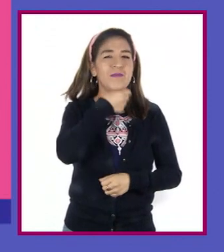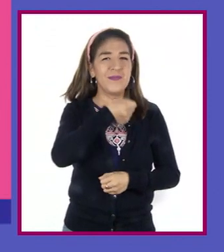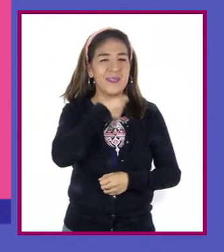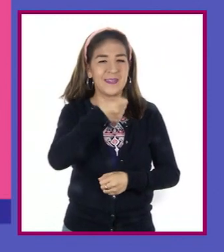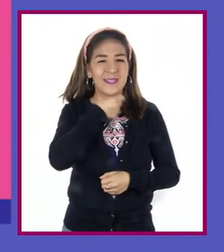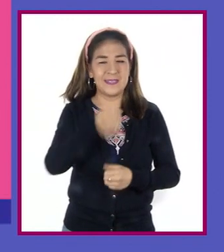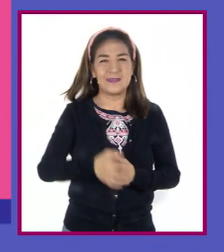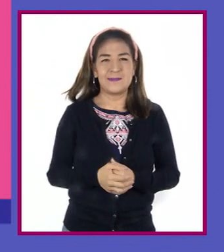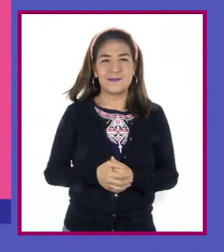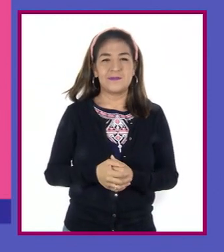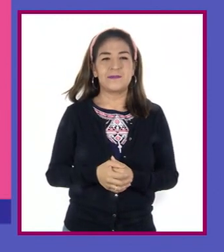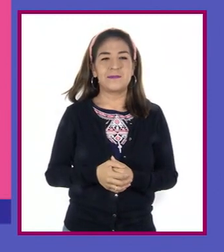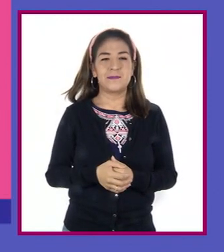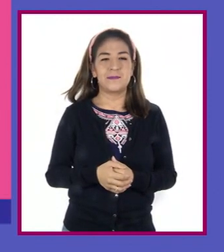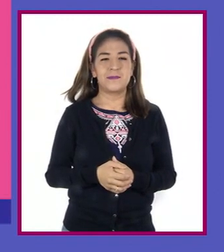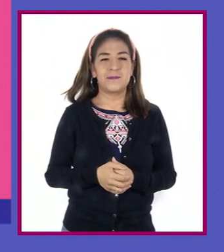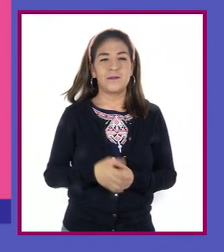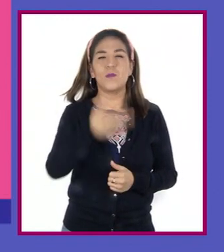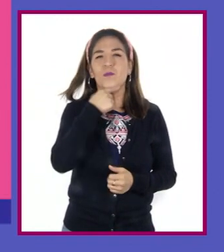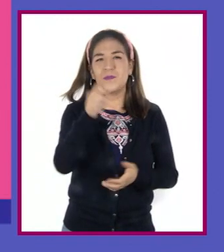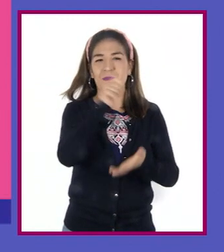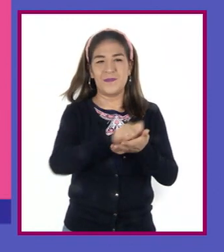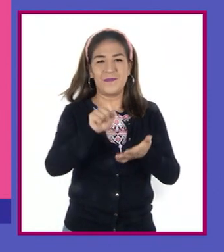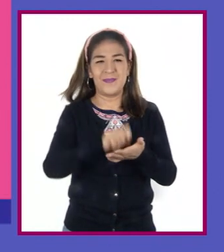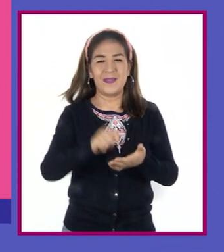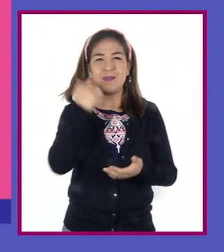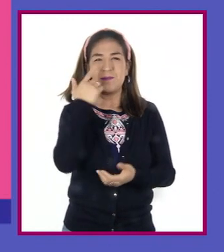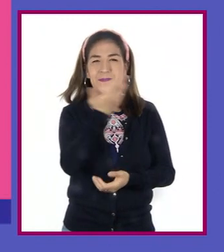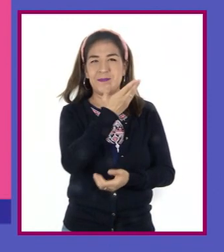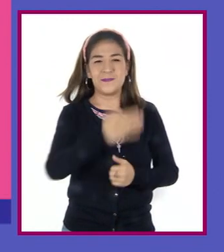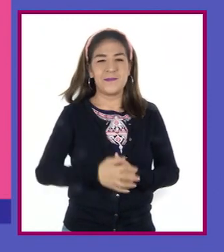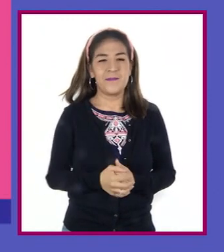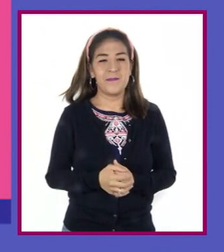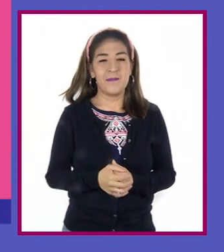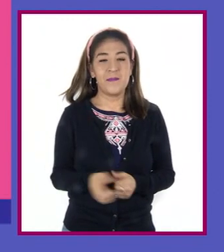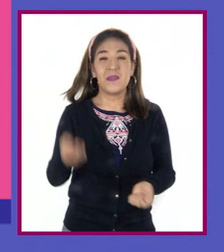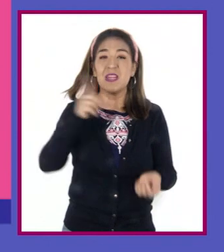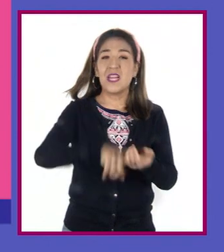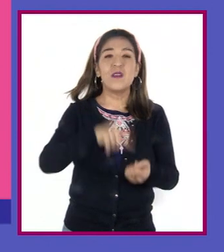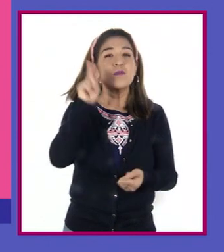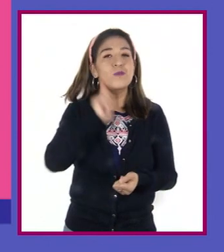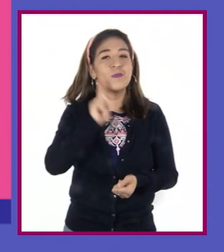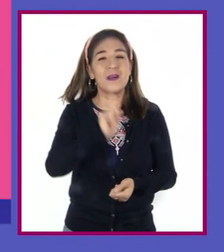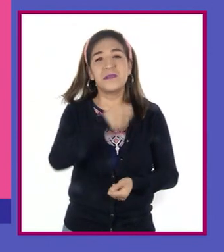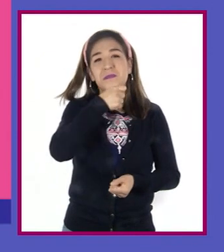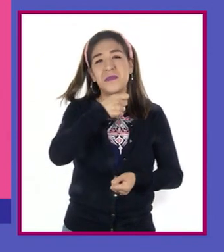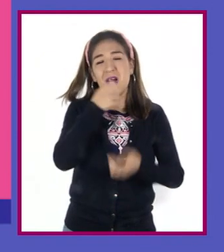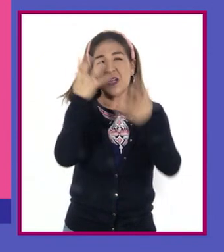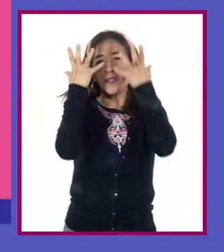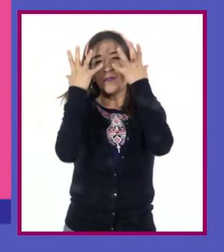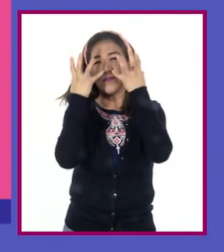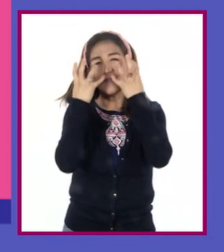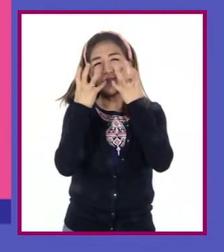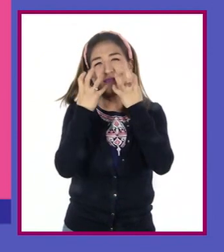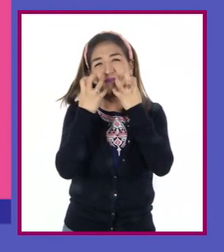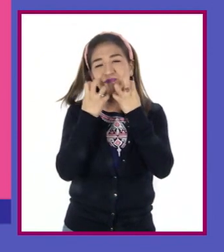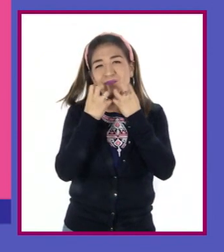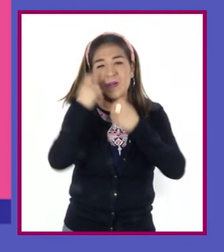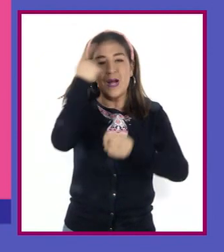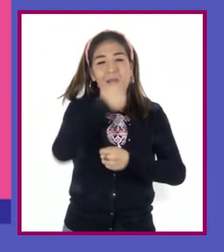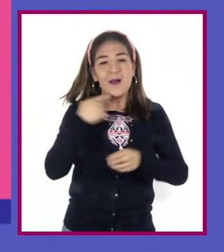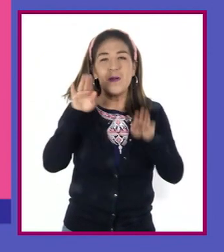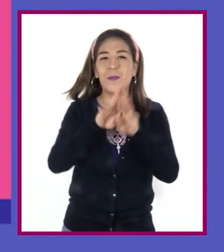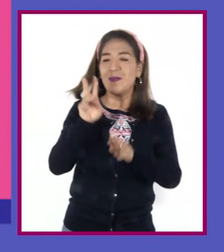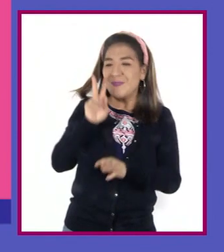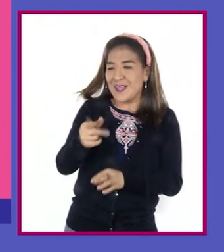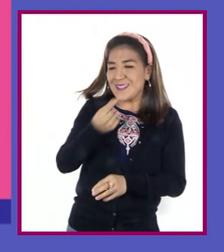Fragmento. Charles Baudelaire. La viejecilla arrugada sentíase, llena de regocijo al ver a la